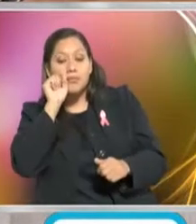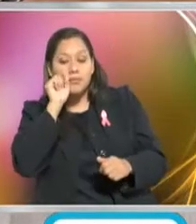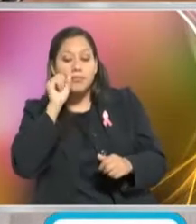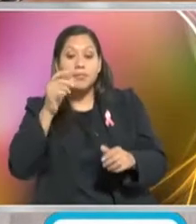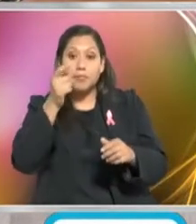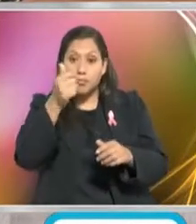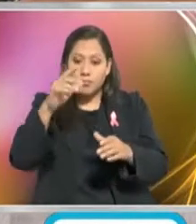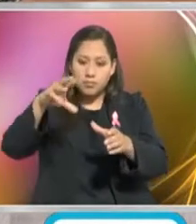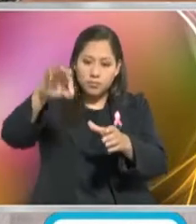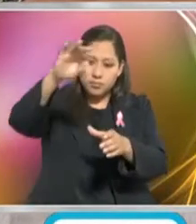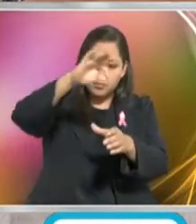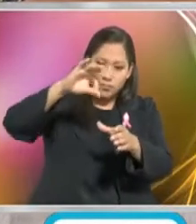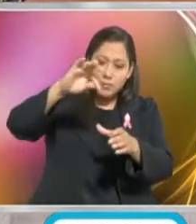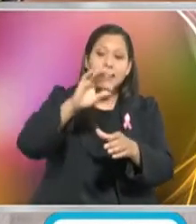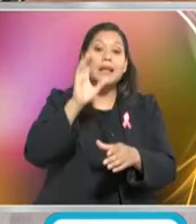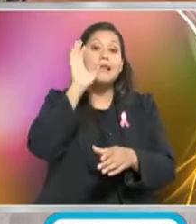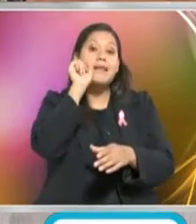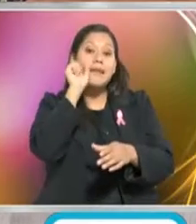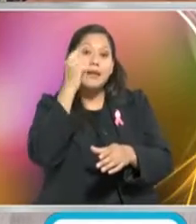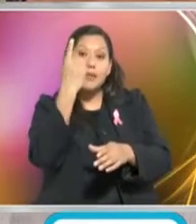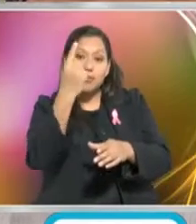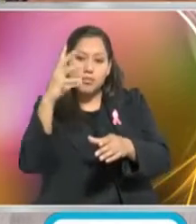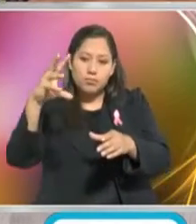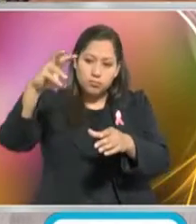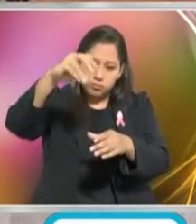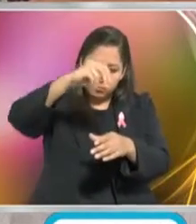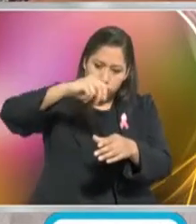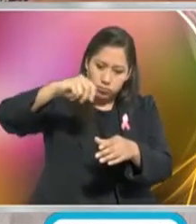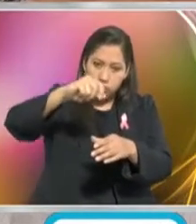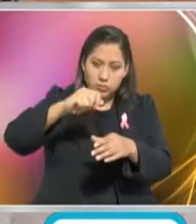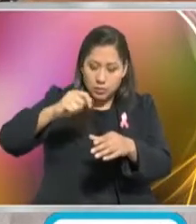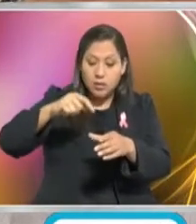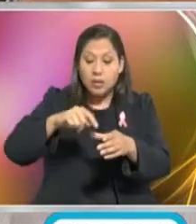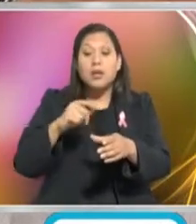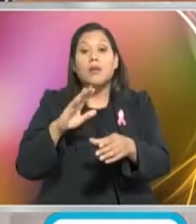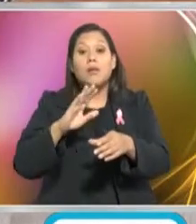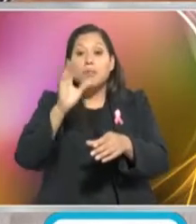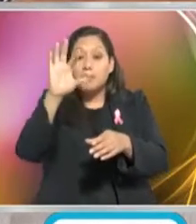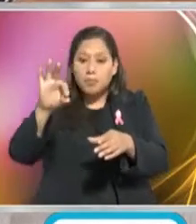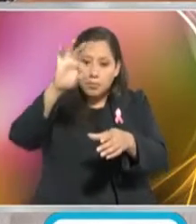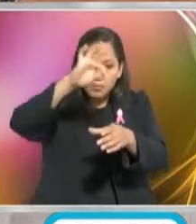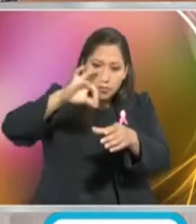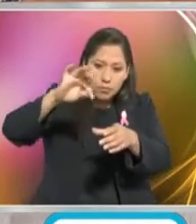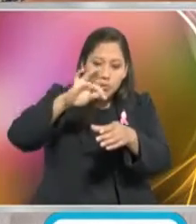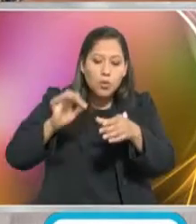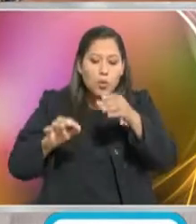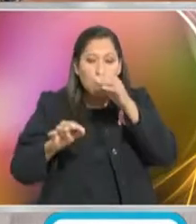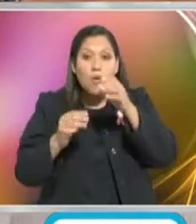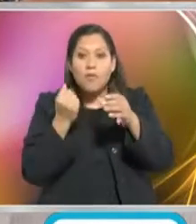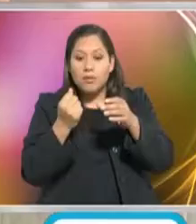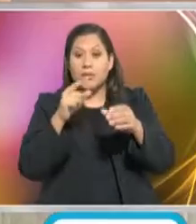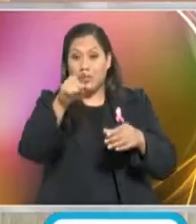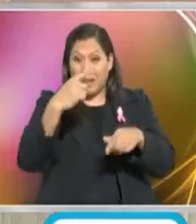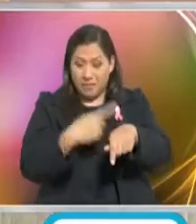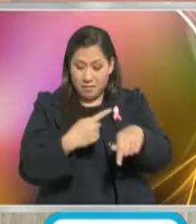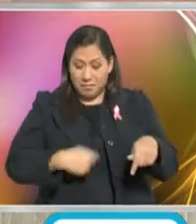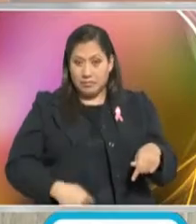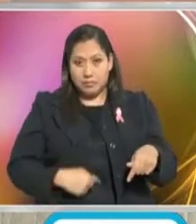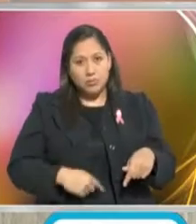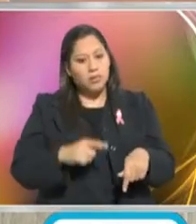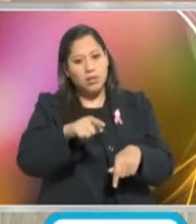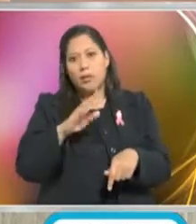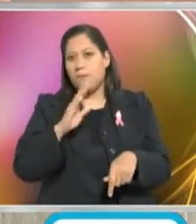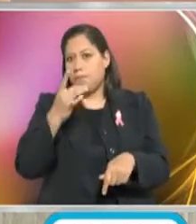jengibre con una naranja. Sí, una pizca, porque también puede ser fuerte para el Puede ser estómago, muy eso es fuerte mucho. y si tienes gastritis te va a generar más. Ahora, esto ya